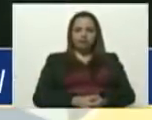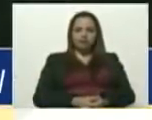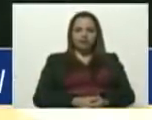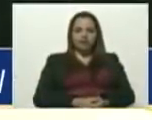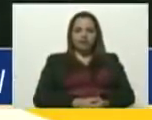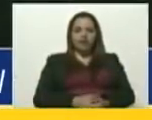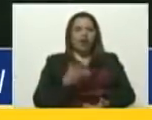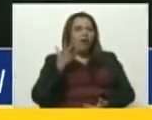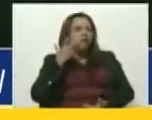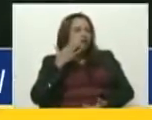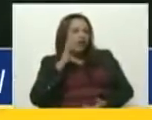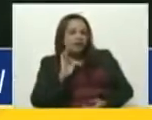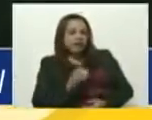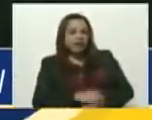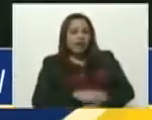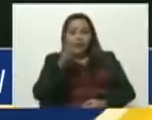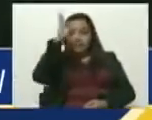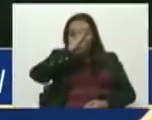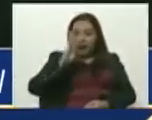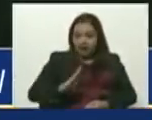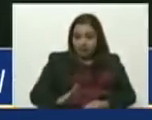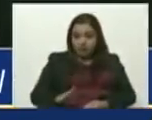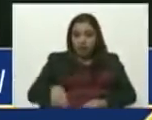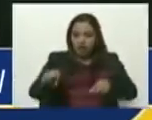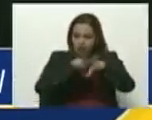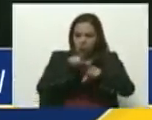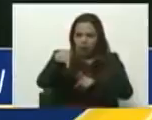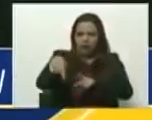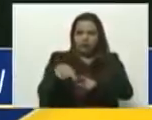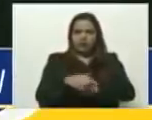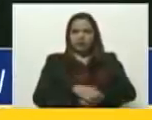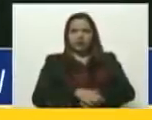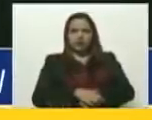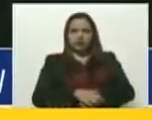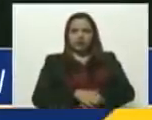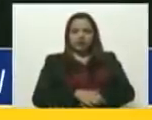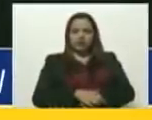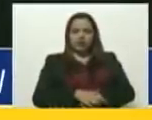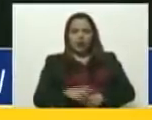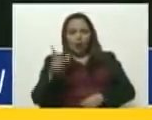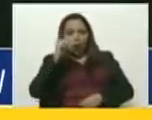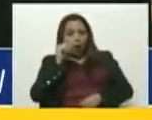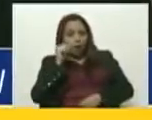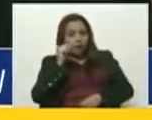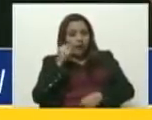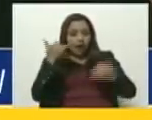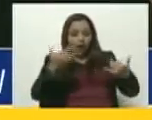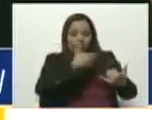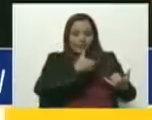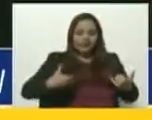imagínense en brásil con el fascista que gobierna brasil